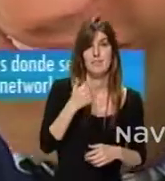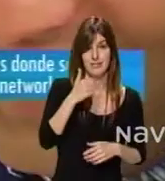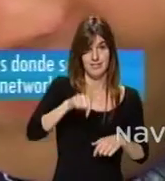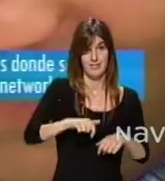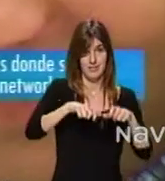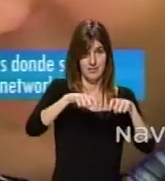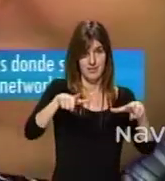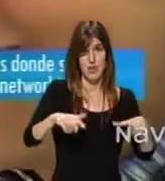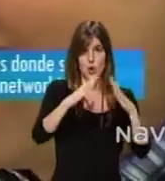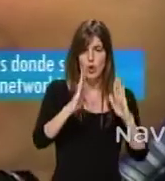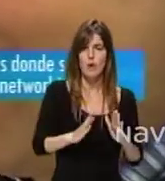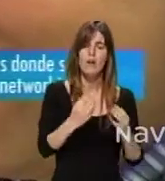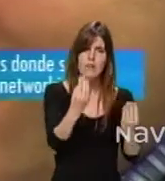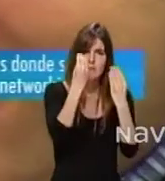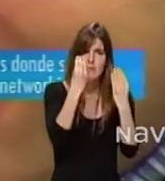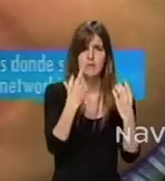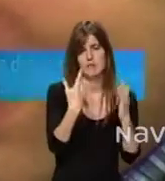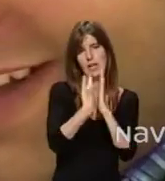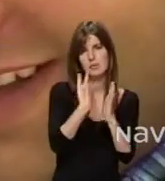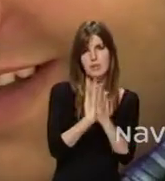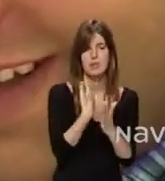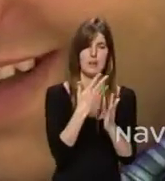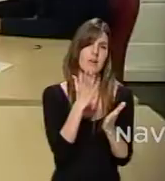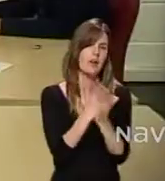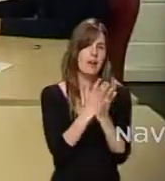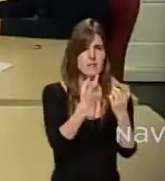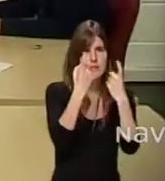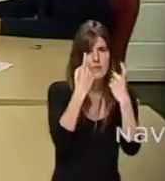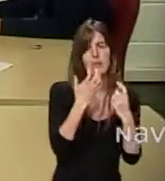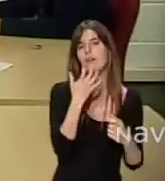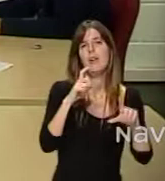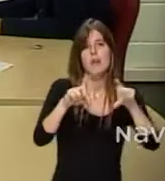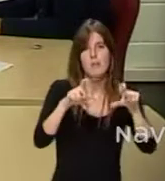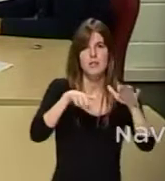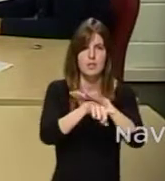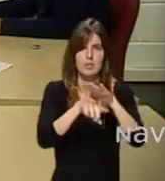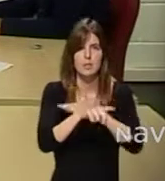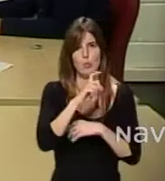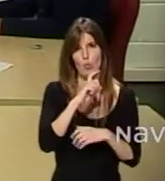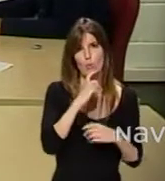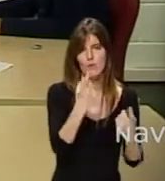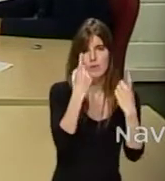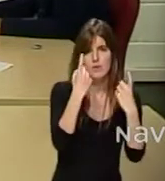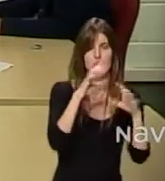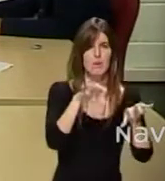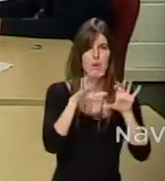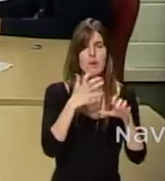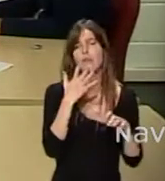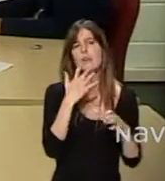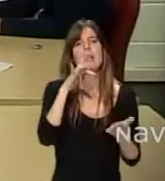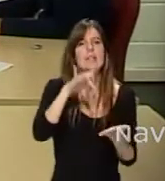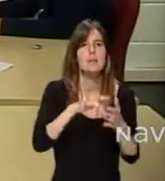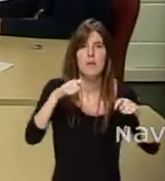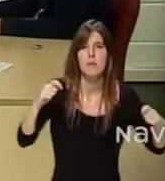están impartiendo una serie de clases, nos están enseñando cómo se gestiona la empresa, fundamentalmente temas de marketing